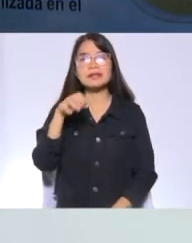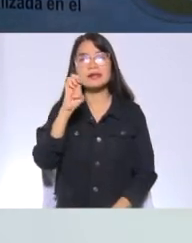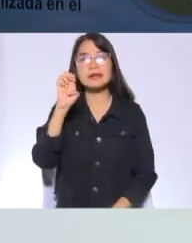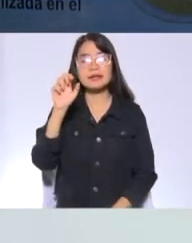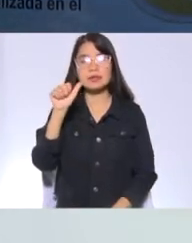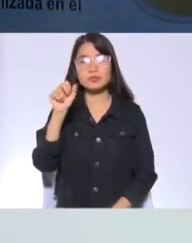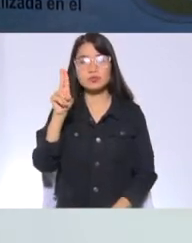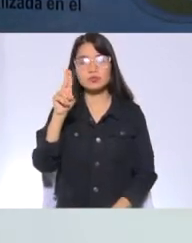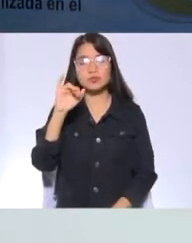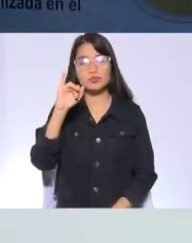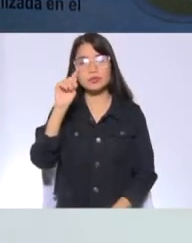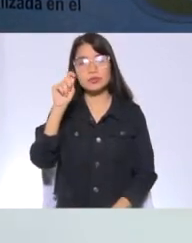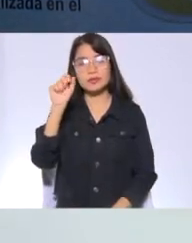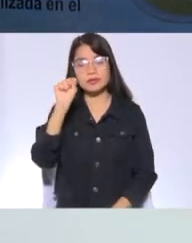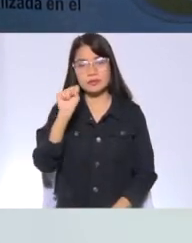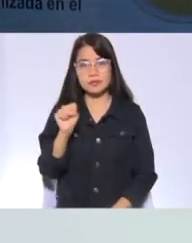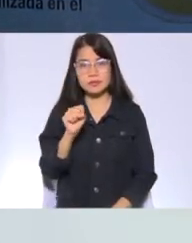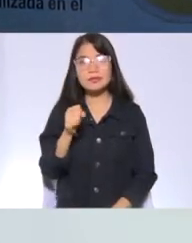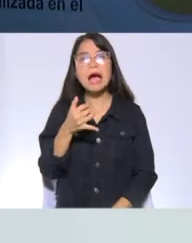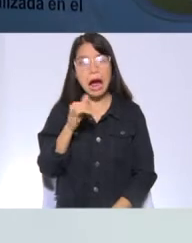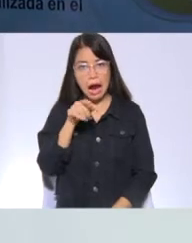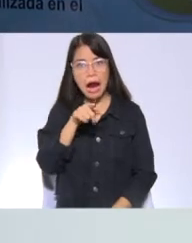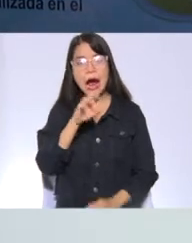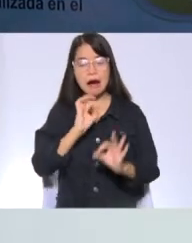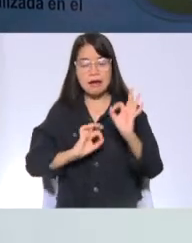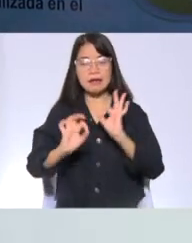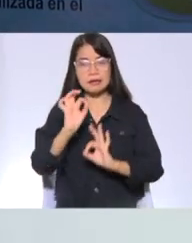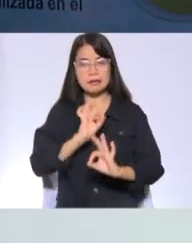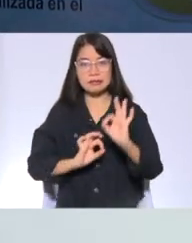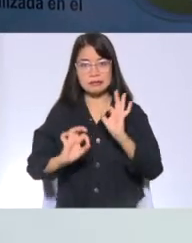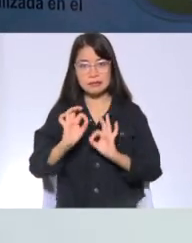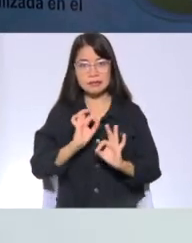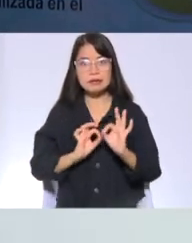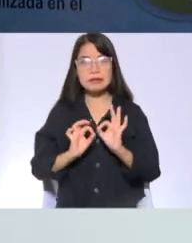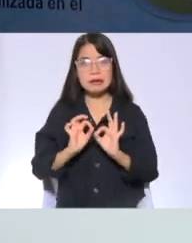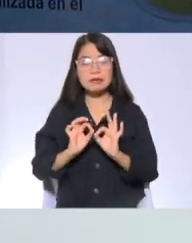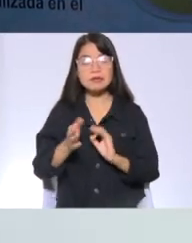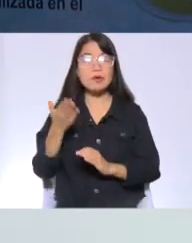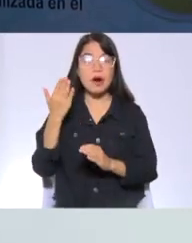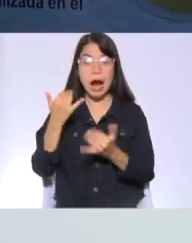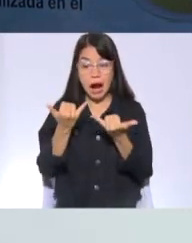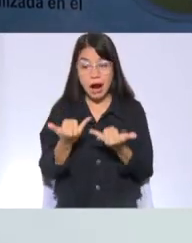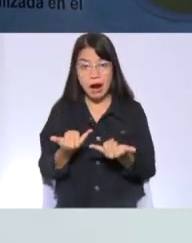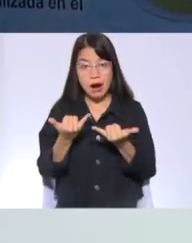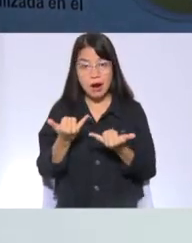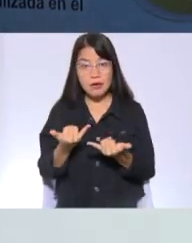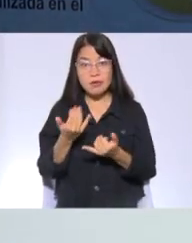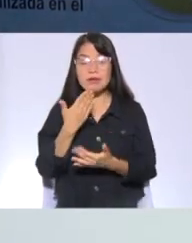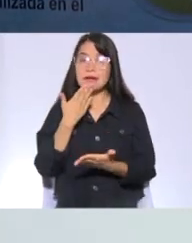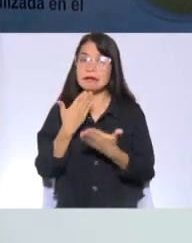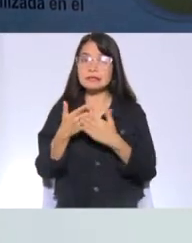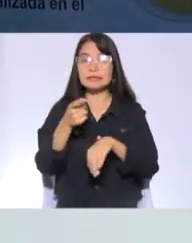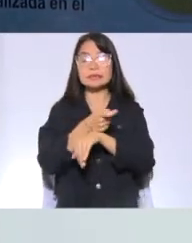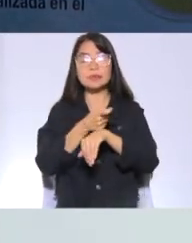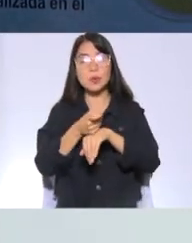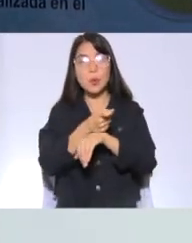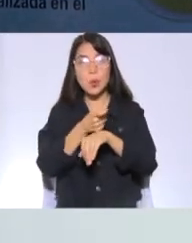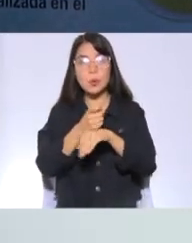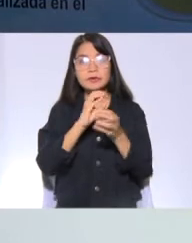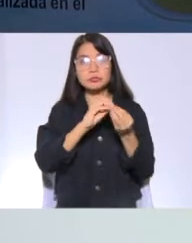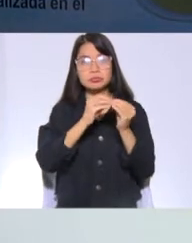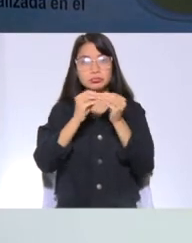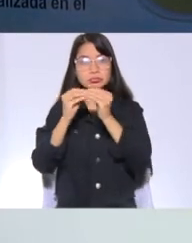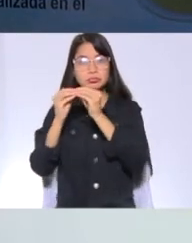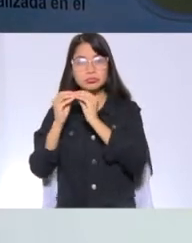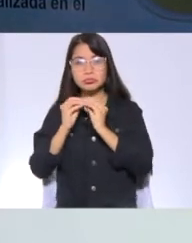Jesuitas. Sin embargo, en nuestra época, gracias al gobierno, que ha remodelado muchos de estos espacios, podemos ir a ver